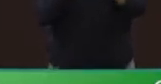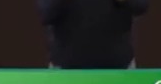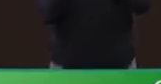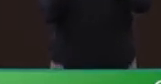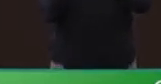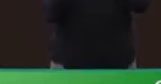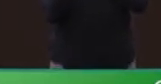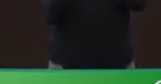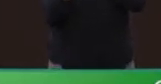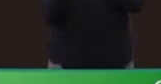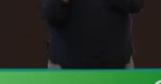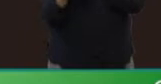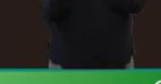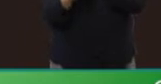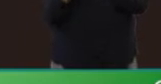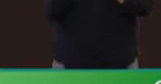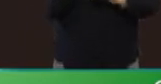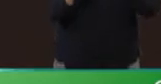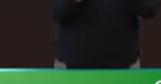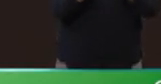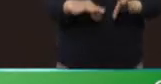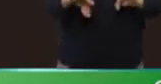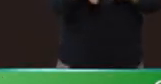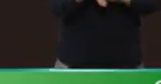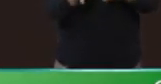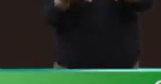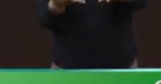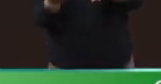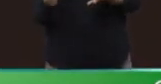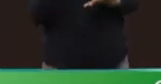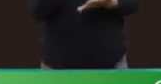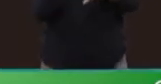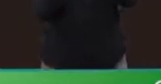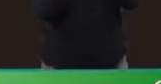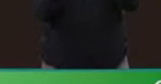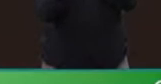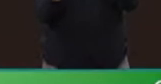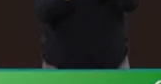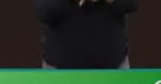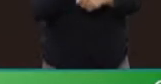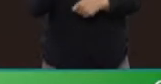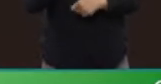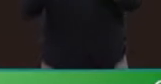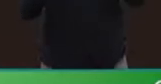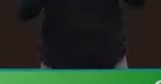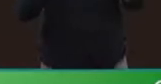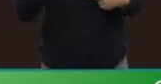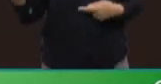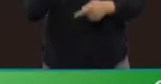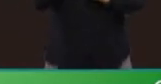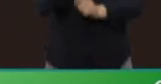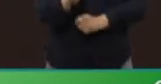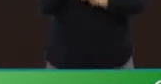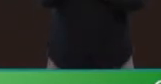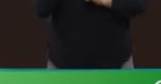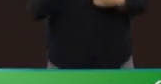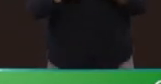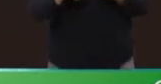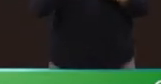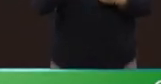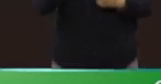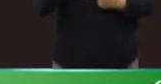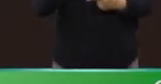importantes estoy hablando de Los pescadores de sabancuy de Carmen de seibaplaya